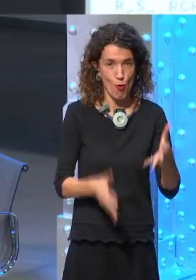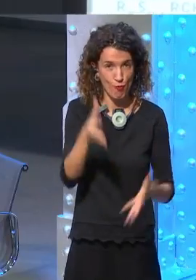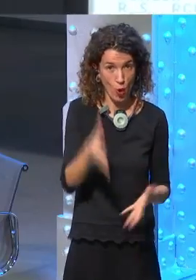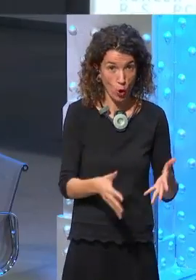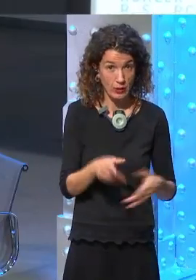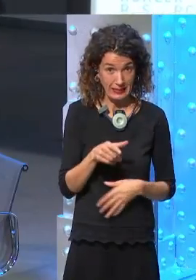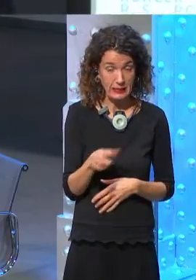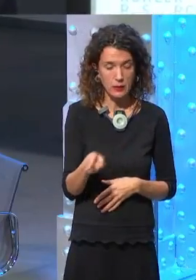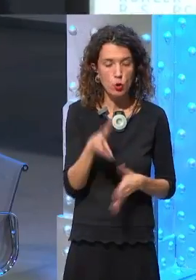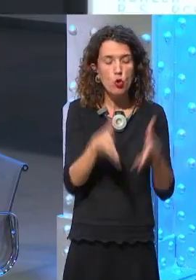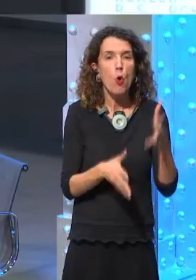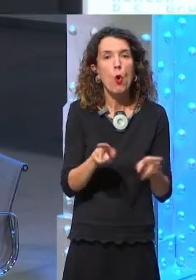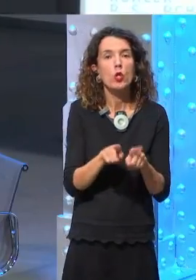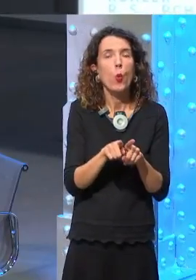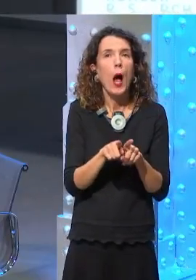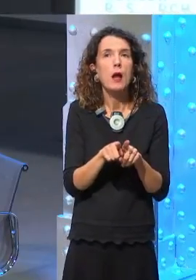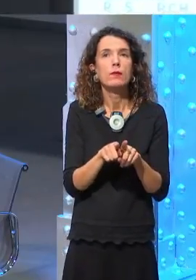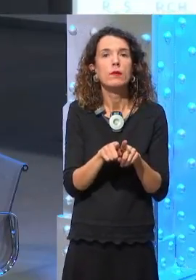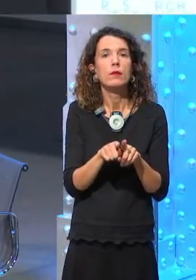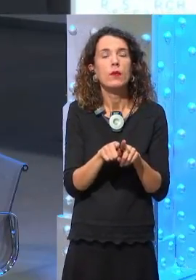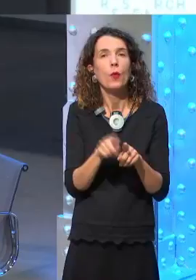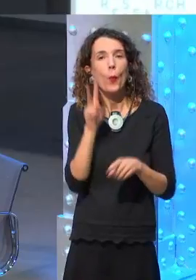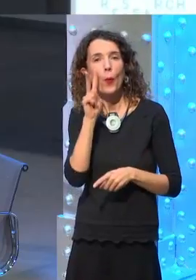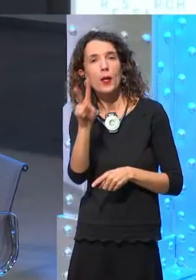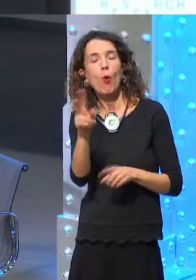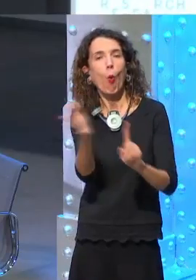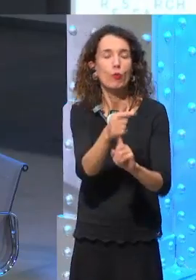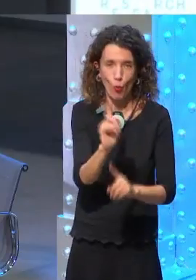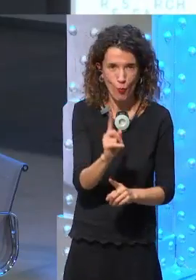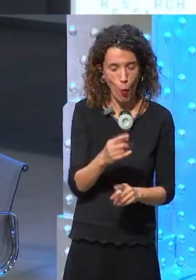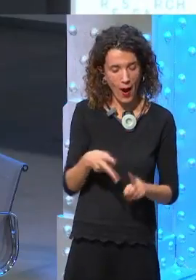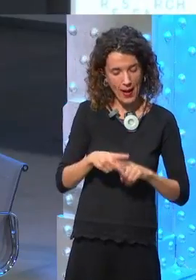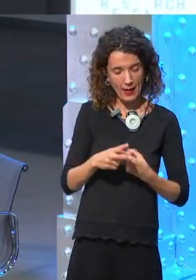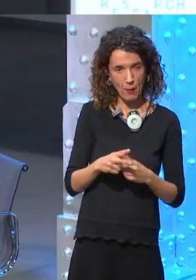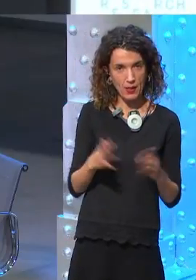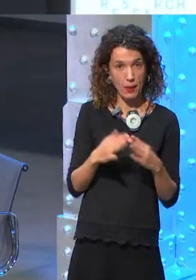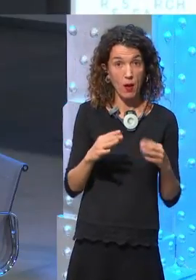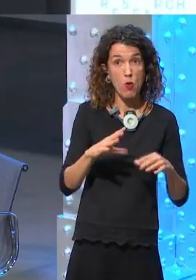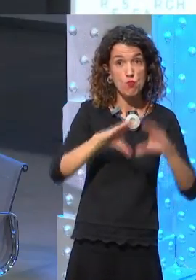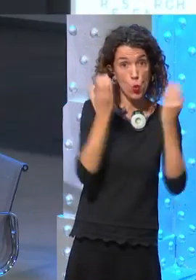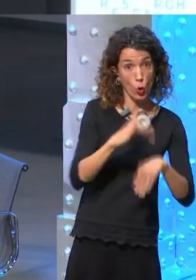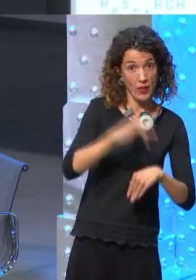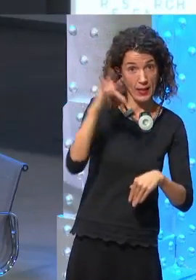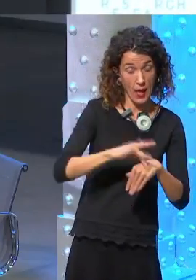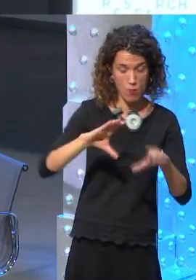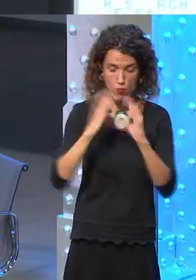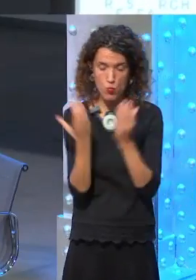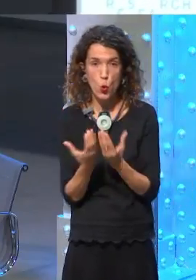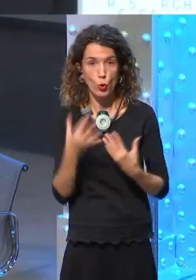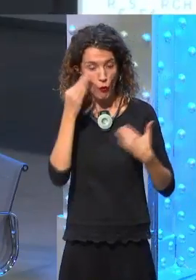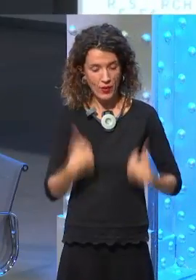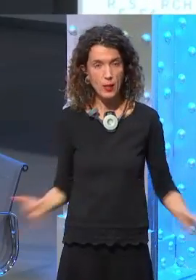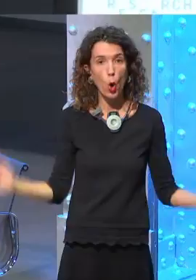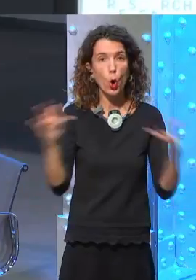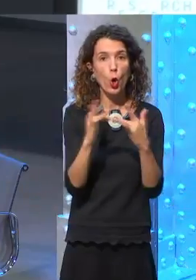en principio, no fue una visión, sino que fue una herramienta para conectar el mundo digital y el mundo